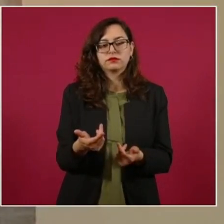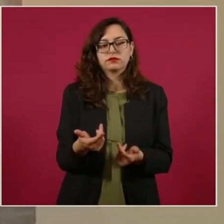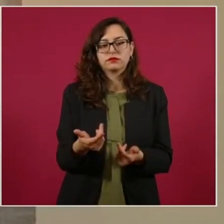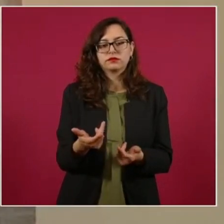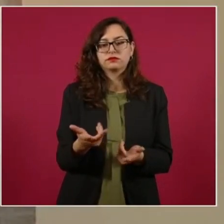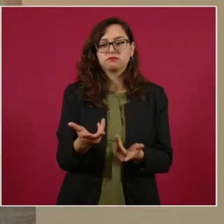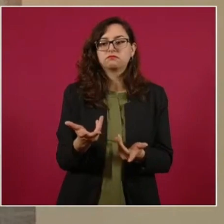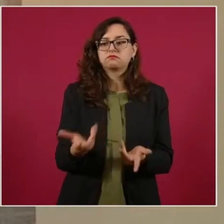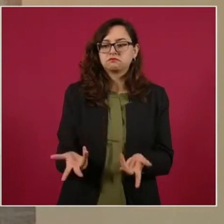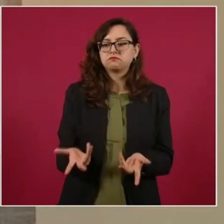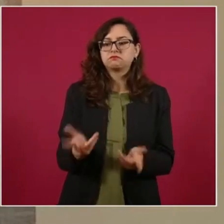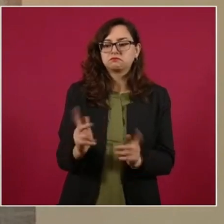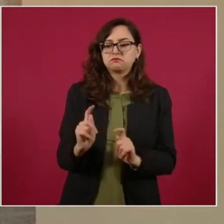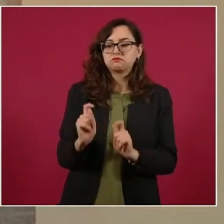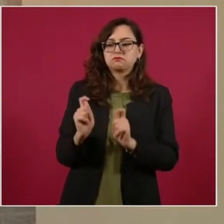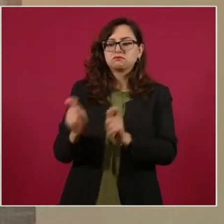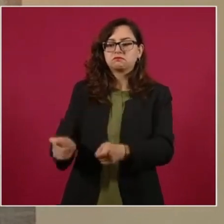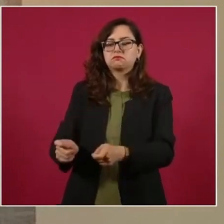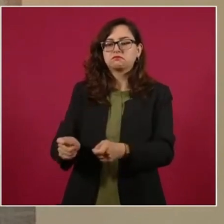la hacienda de Canutillo